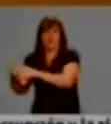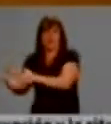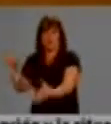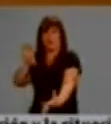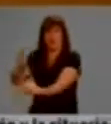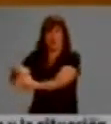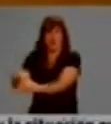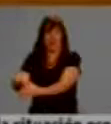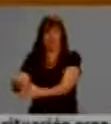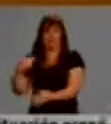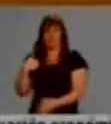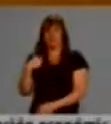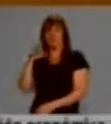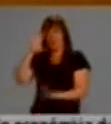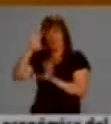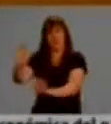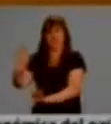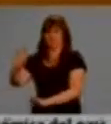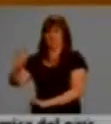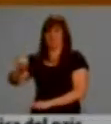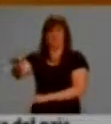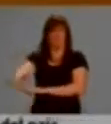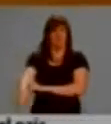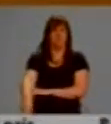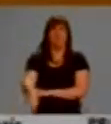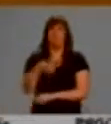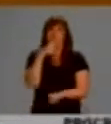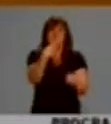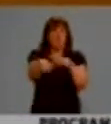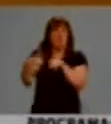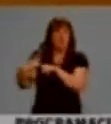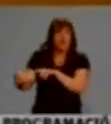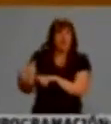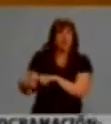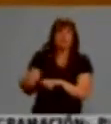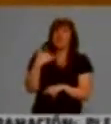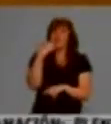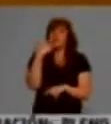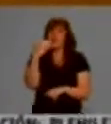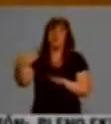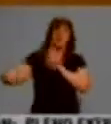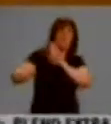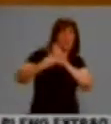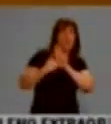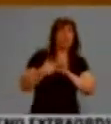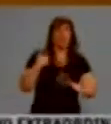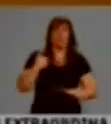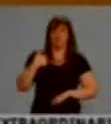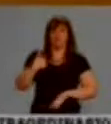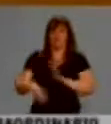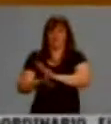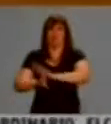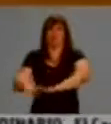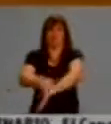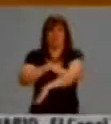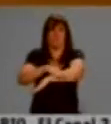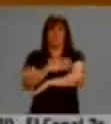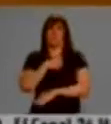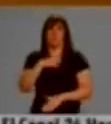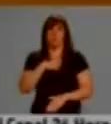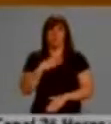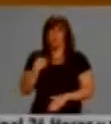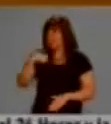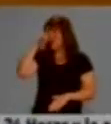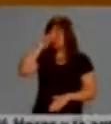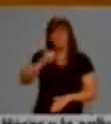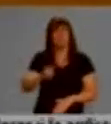le prestan crédito. Nada relacionado con este asunto me ha impedido ni me impedirá gobernar. No me preocupa eso